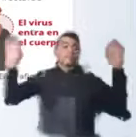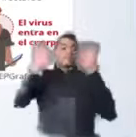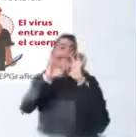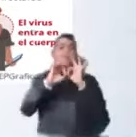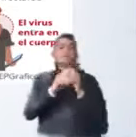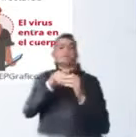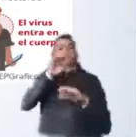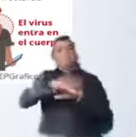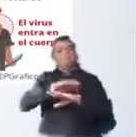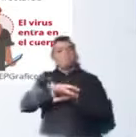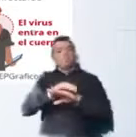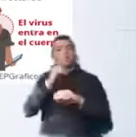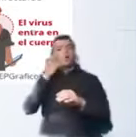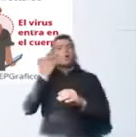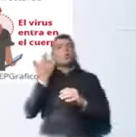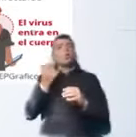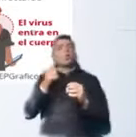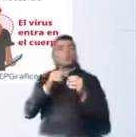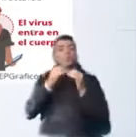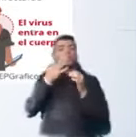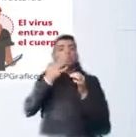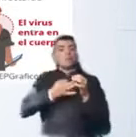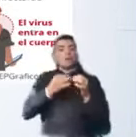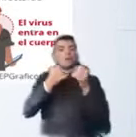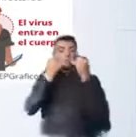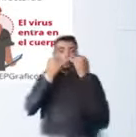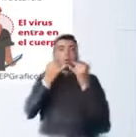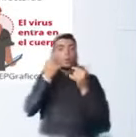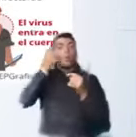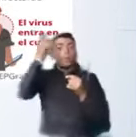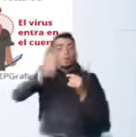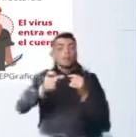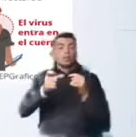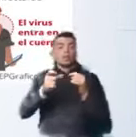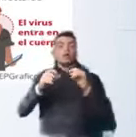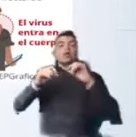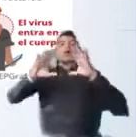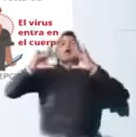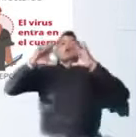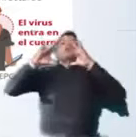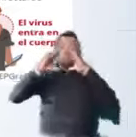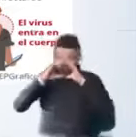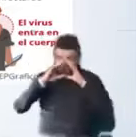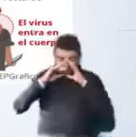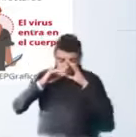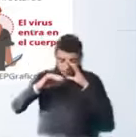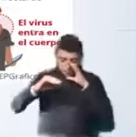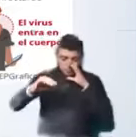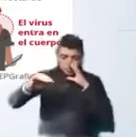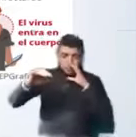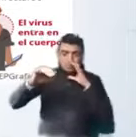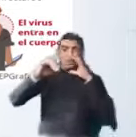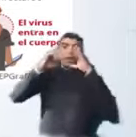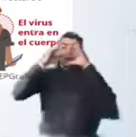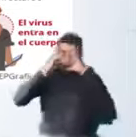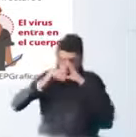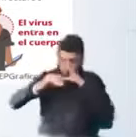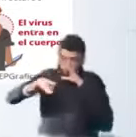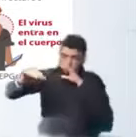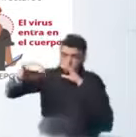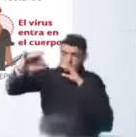interesante. La persona infectada estornuda y va a lanzar las moléculas del virus. ¿Qué es importante tener en